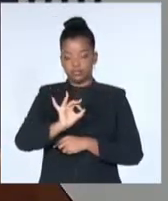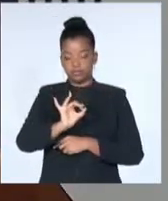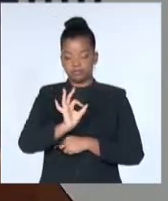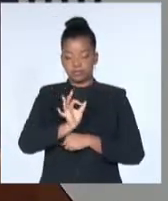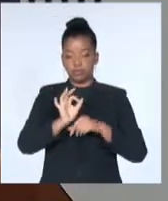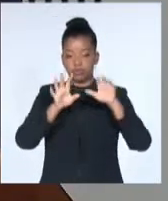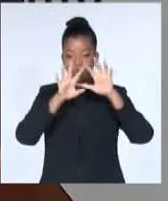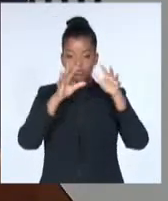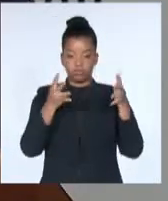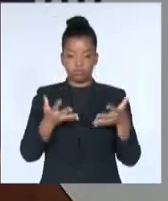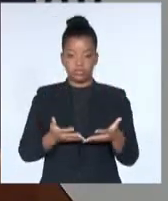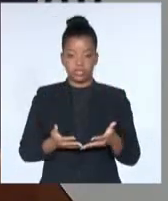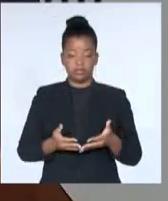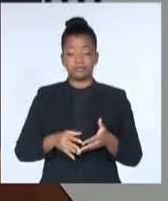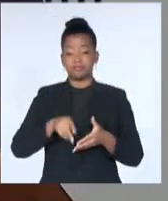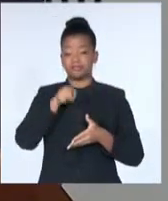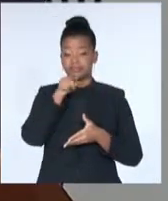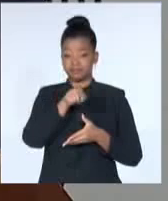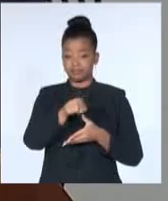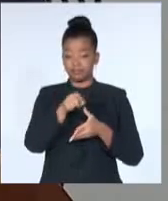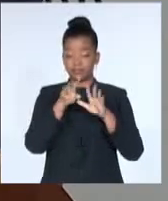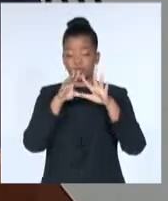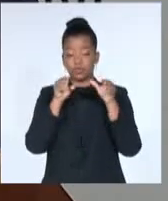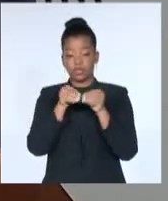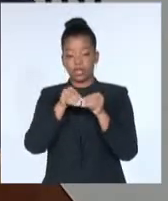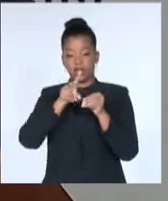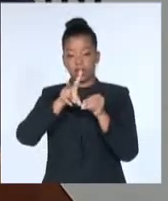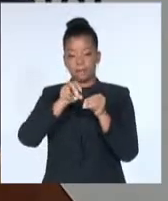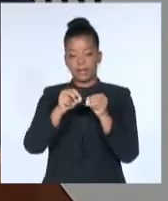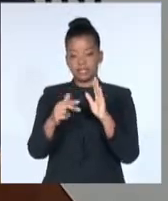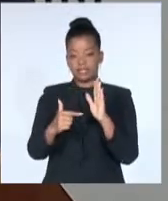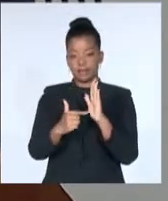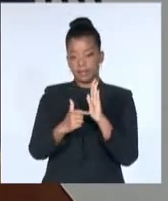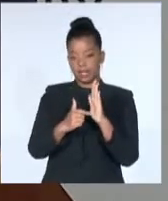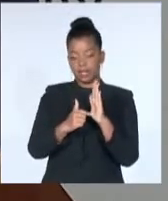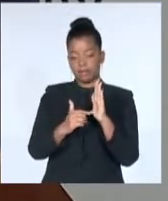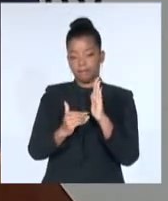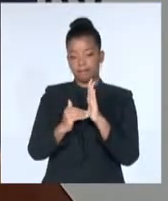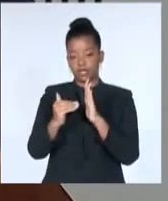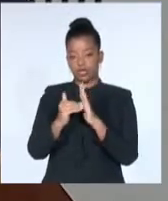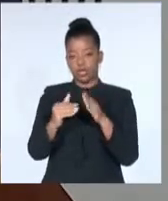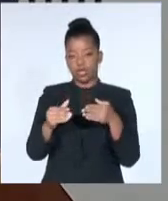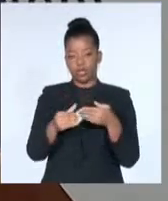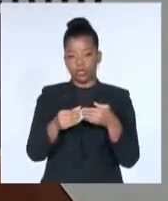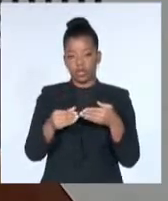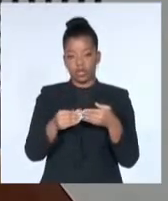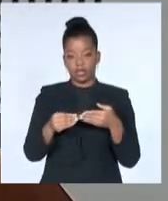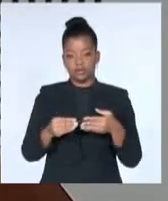que ascendía a unos 20 mil millones de dólares.